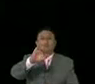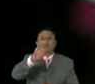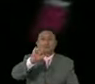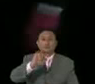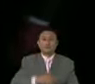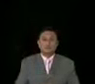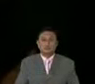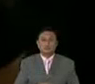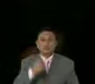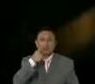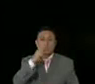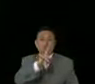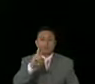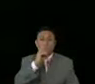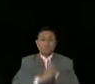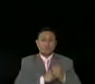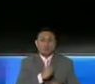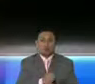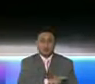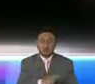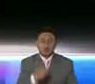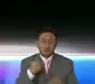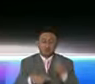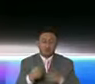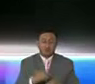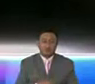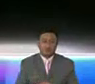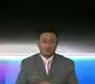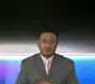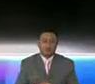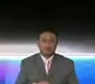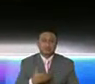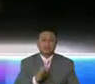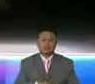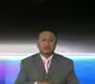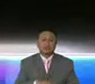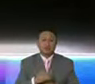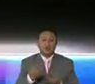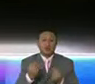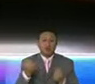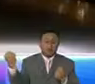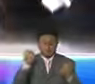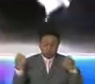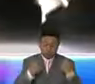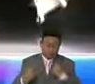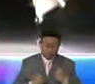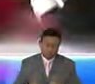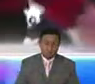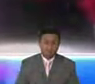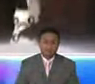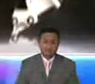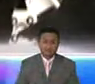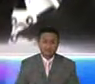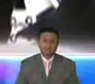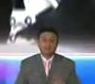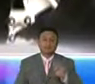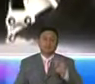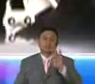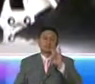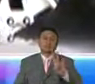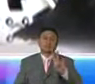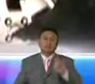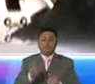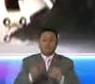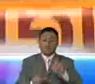un hombre de 22 años resultó herido tras sufrir policontusiones leves. Asimismo, siete personas